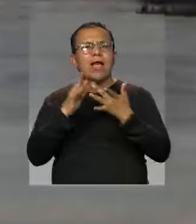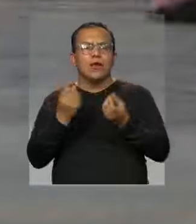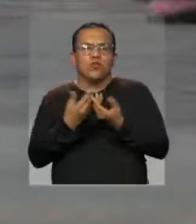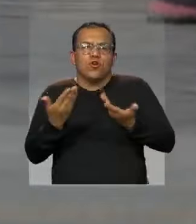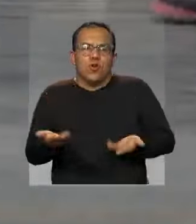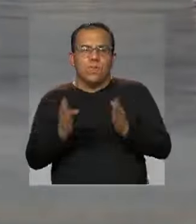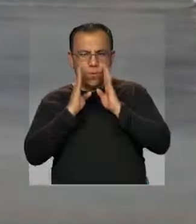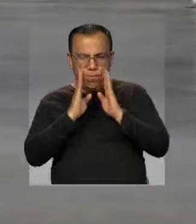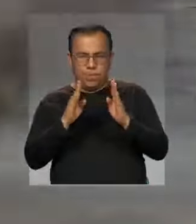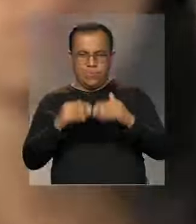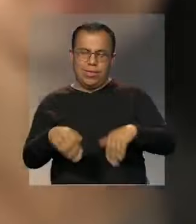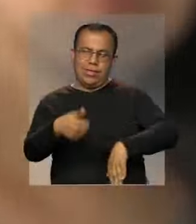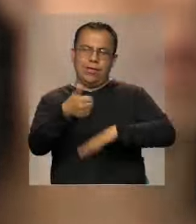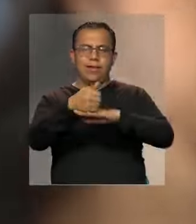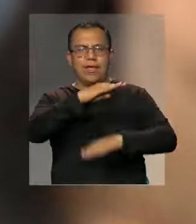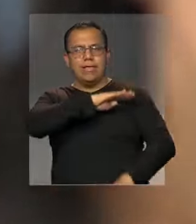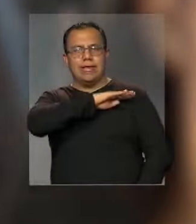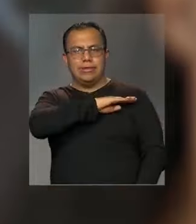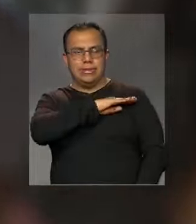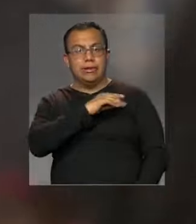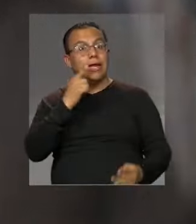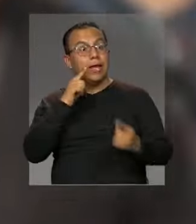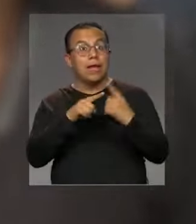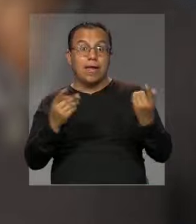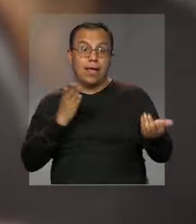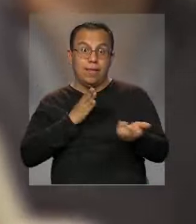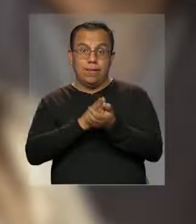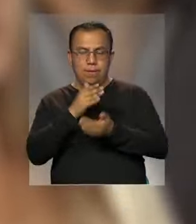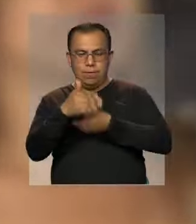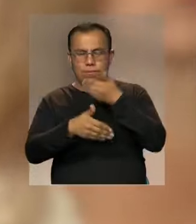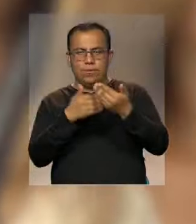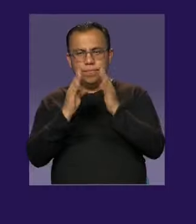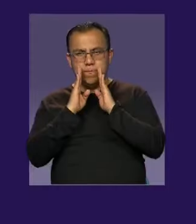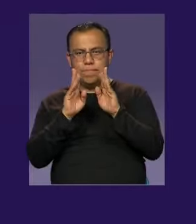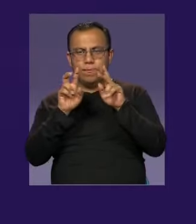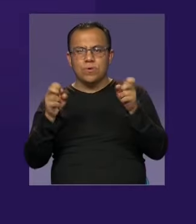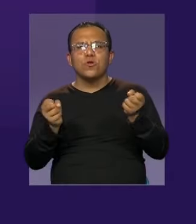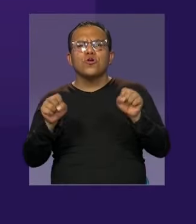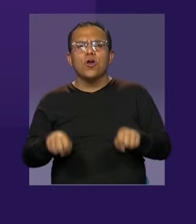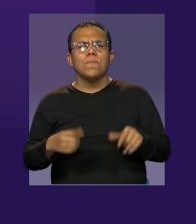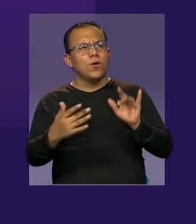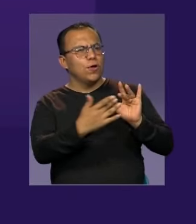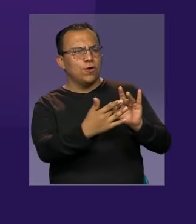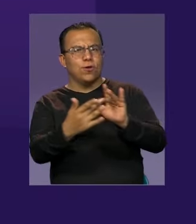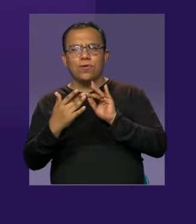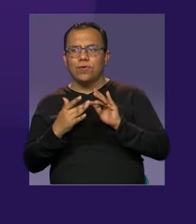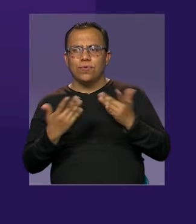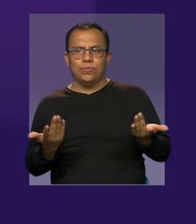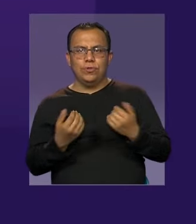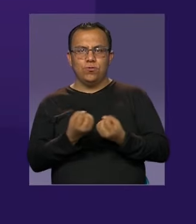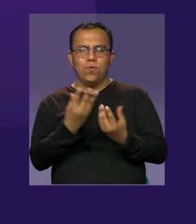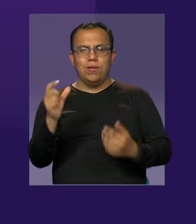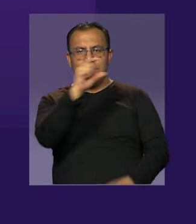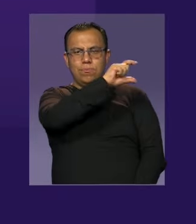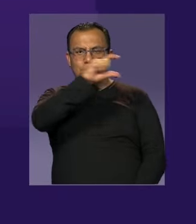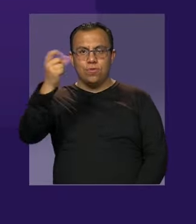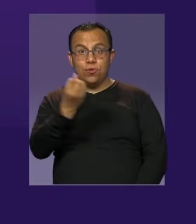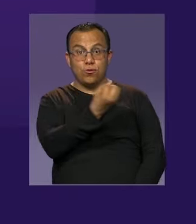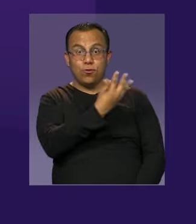de atención de la Alcaldía Mayor de Bogotá. Para acceder a la ruta de atención, puede comunicarse al número